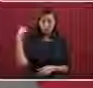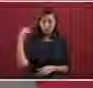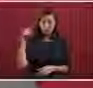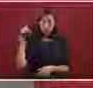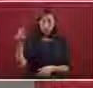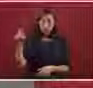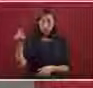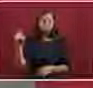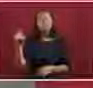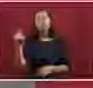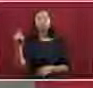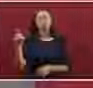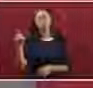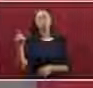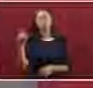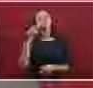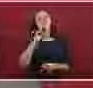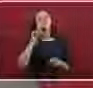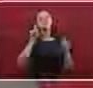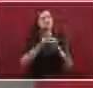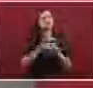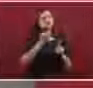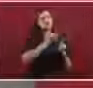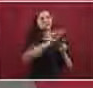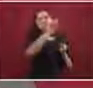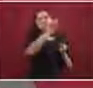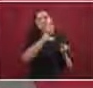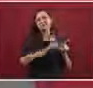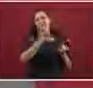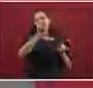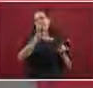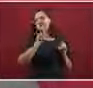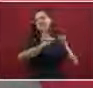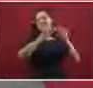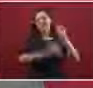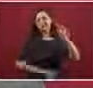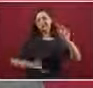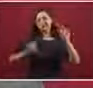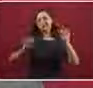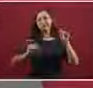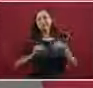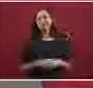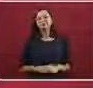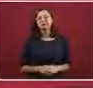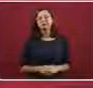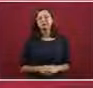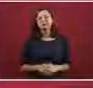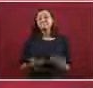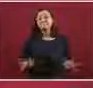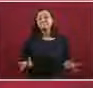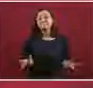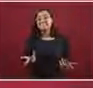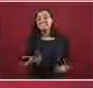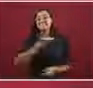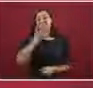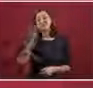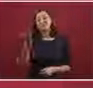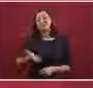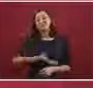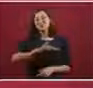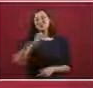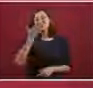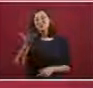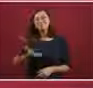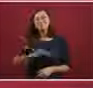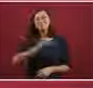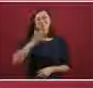sino en todos lados, y es una práctica